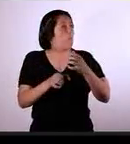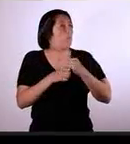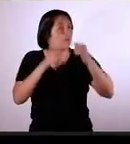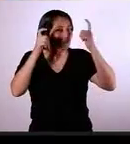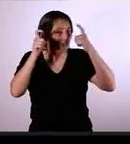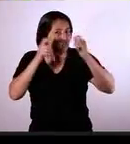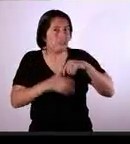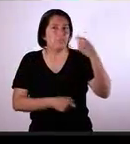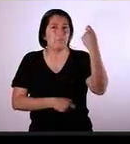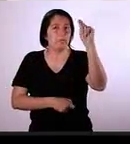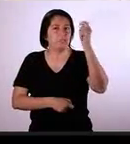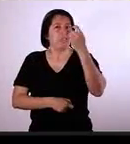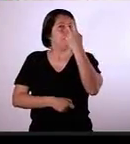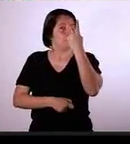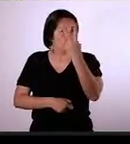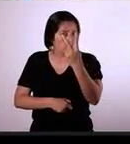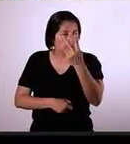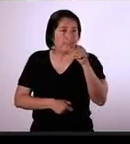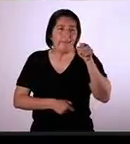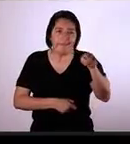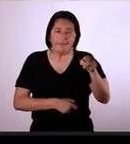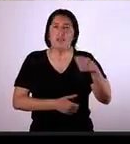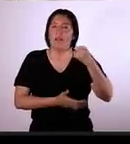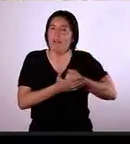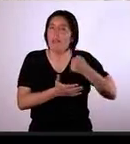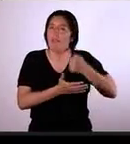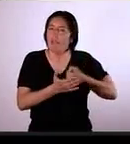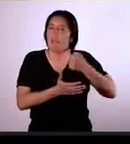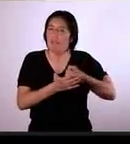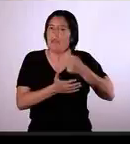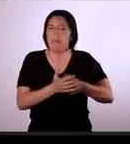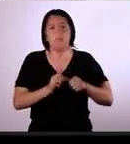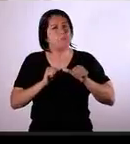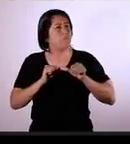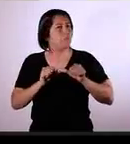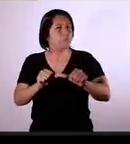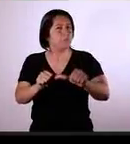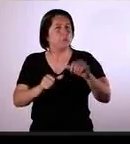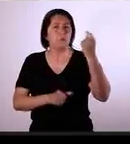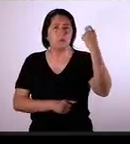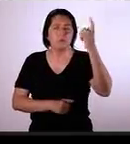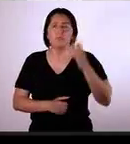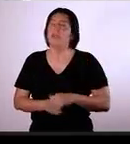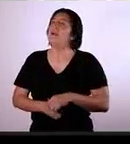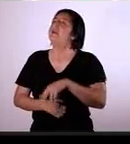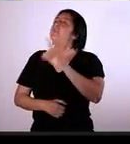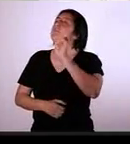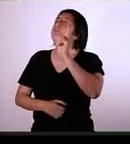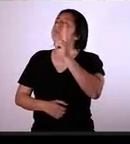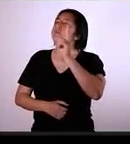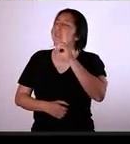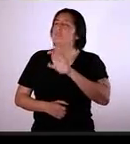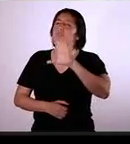de marinera dos veces. Y a insistencia de ella es que continúa con la marinera. Y el profesor